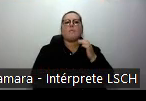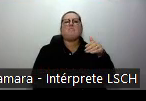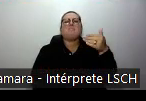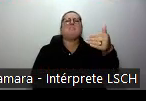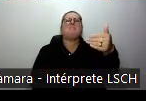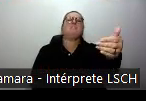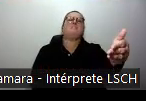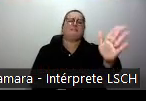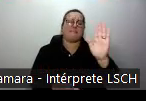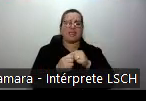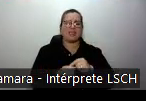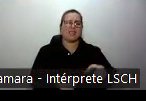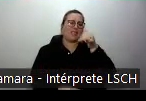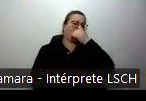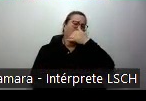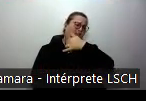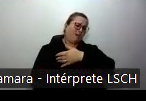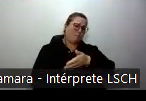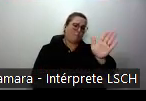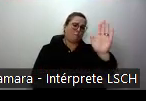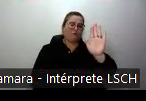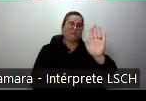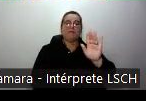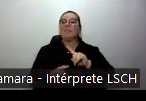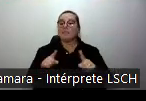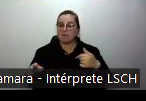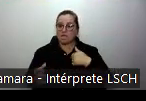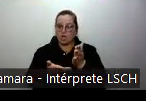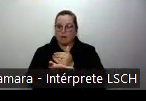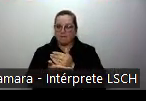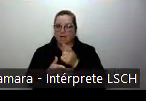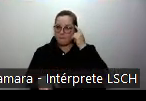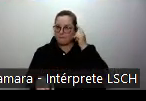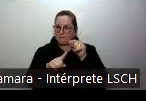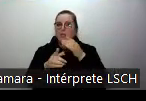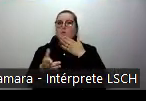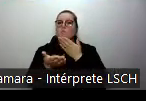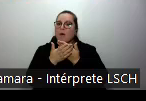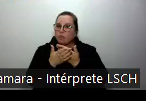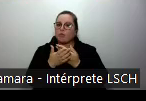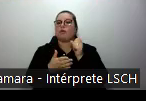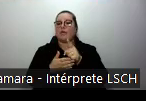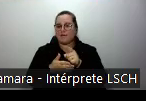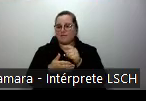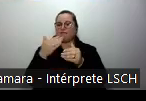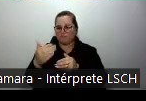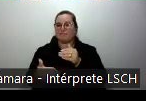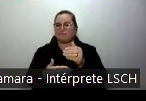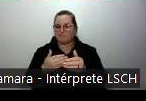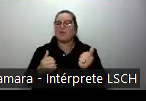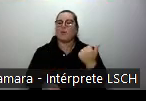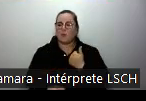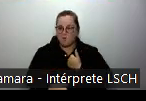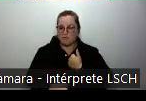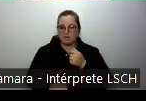ser muchos años más pero no no lo va a planificar si tú te pones una meta primero es el primer paso para que esto se cumpla Si